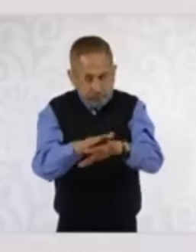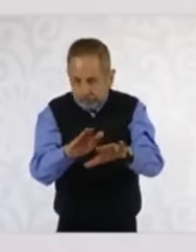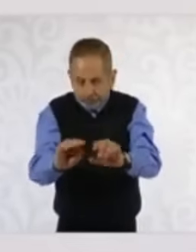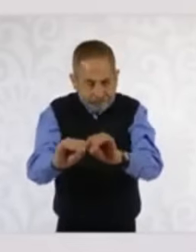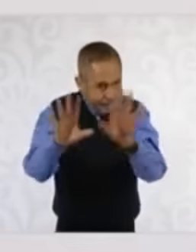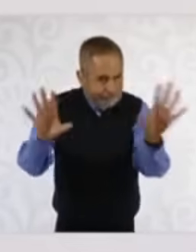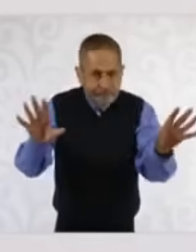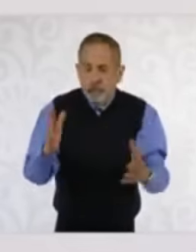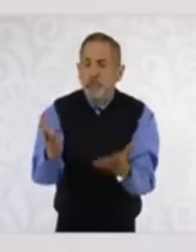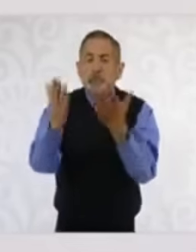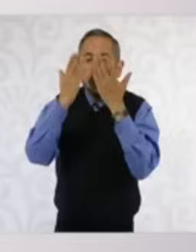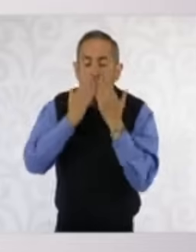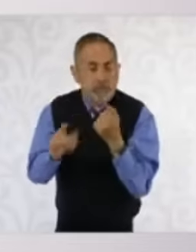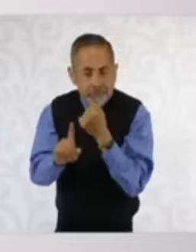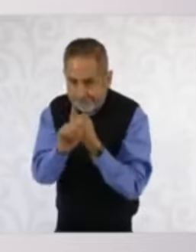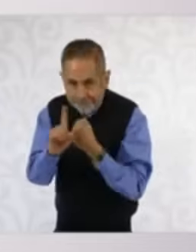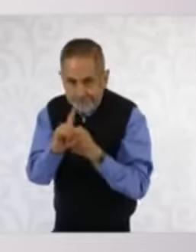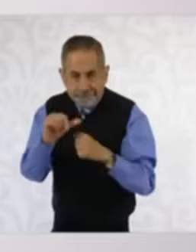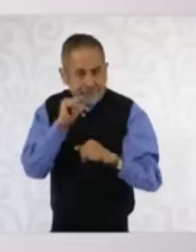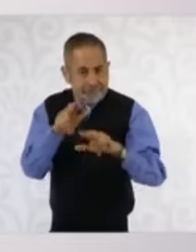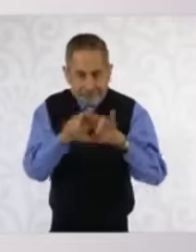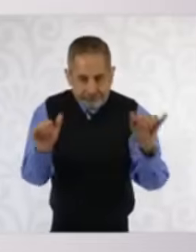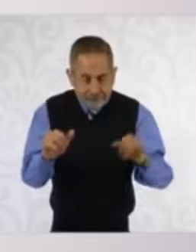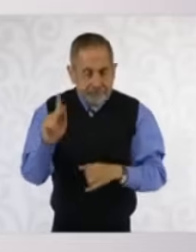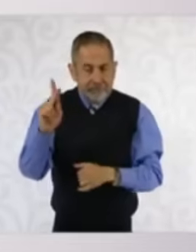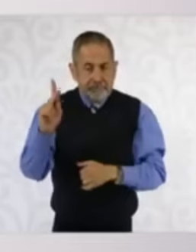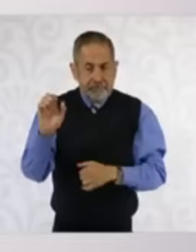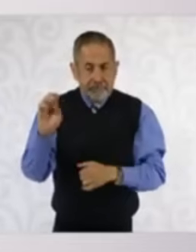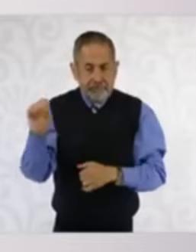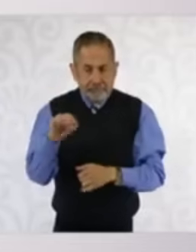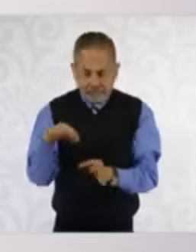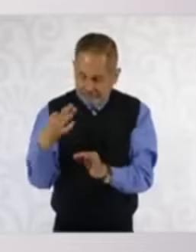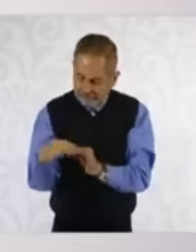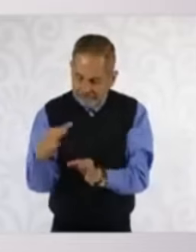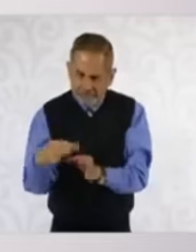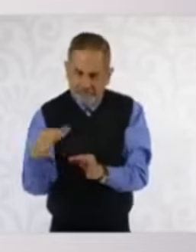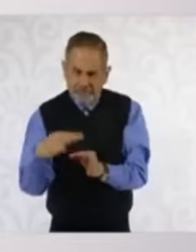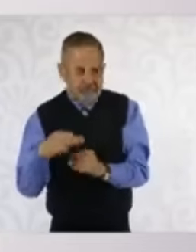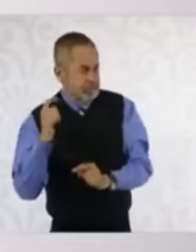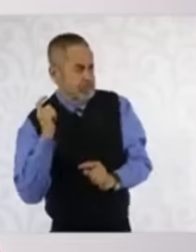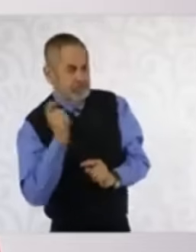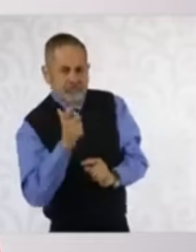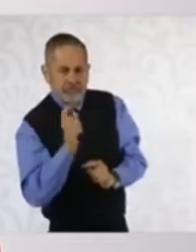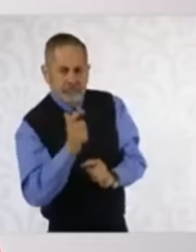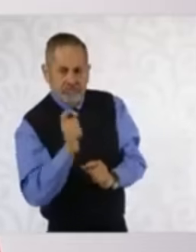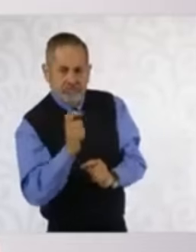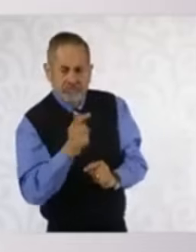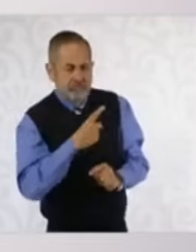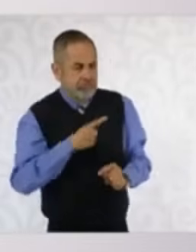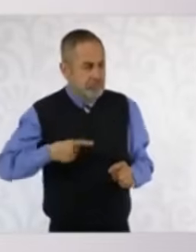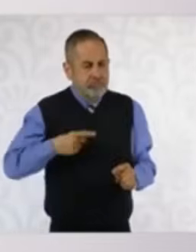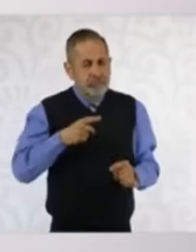alguna duda. Pemex ha sido muy disciplinado en el pago